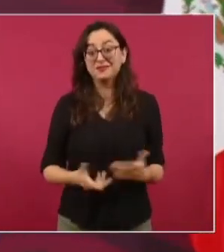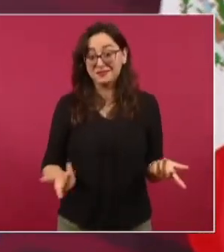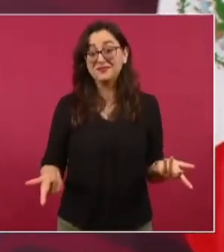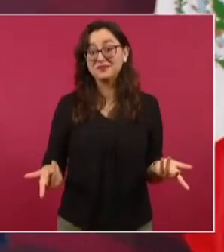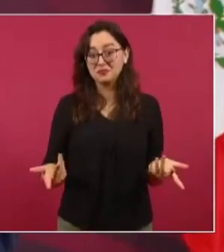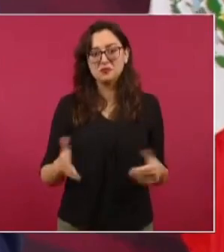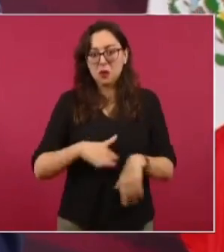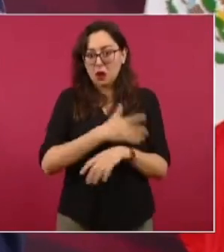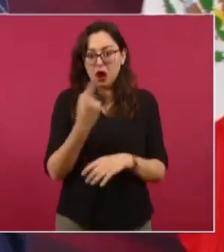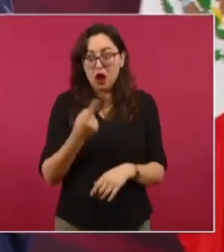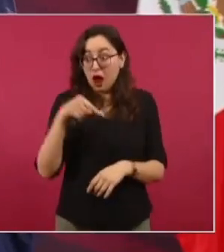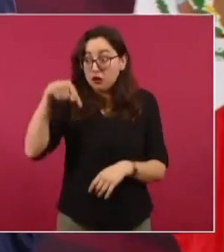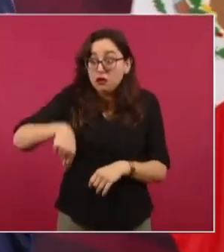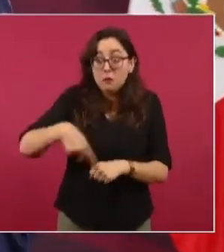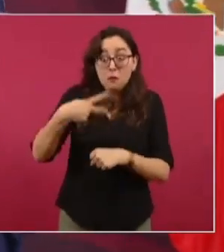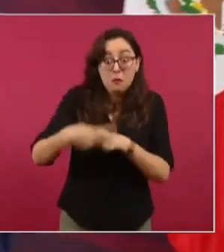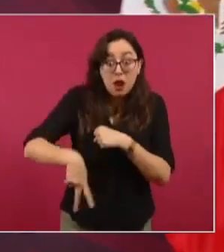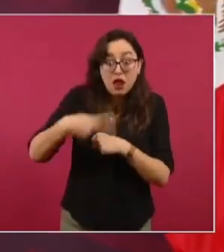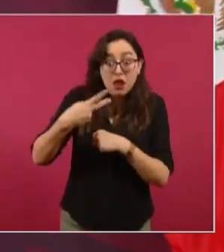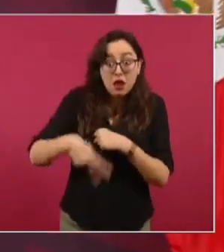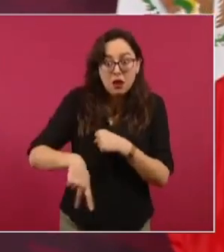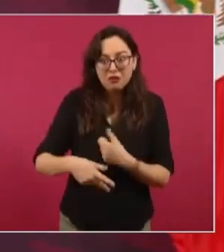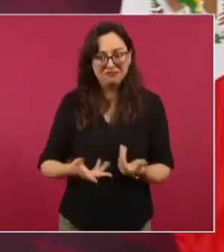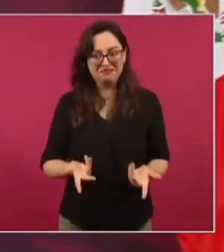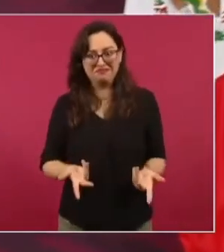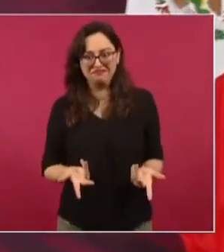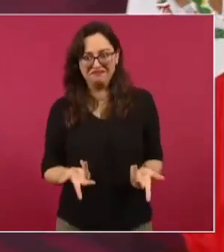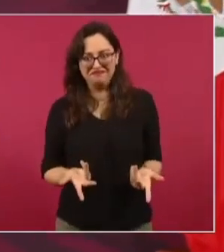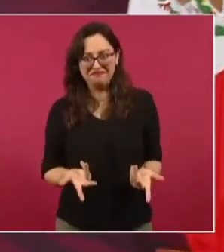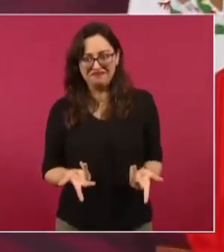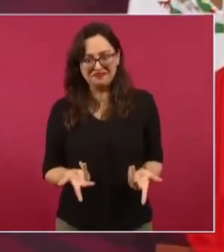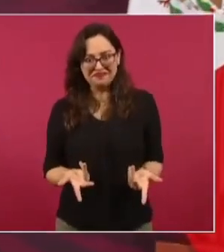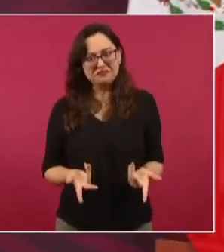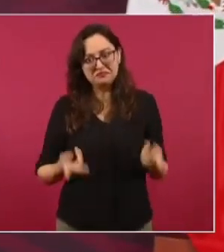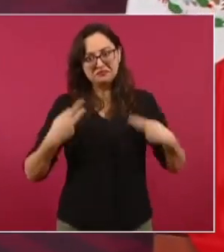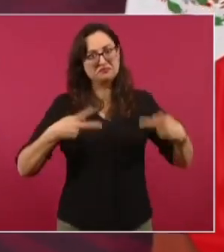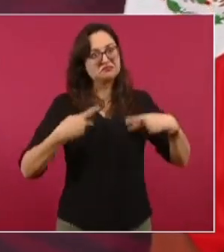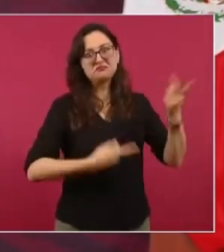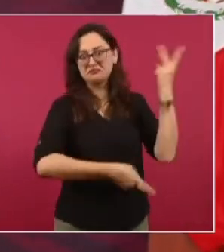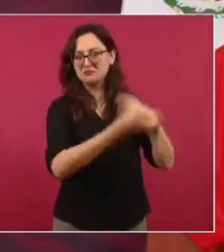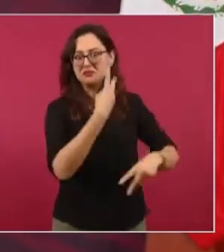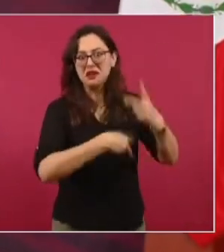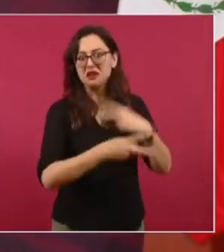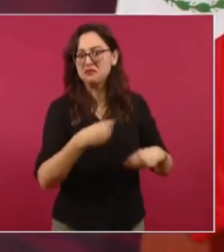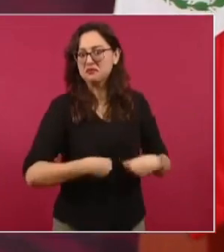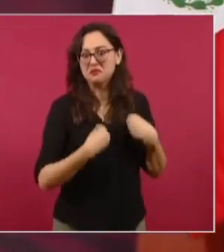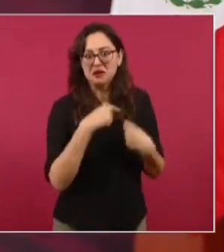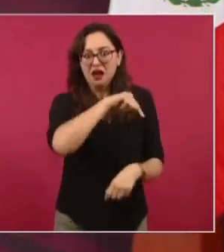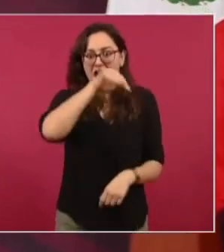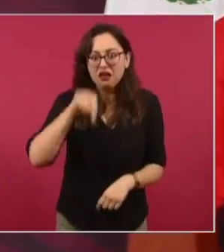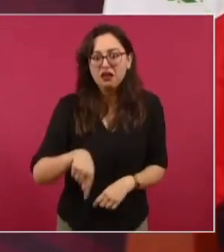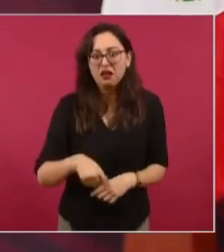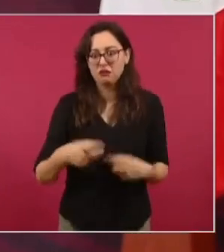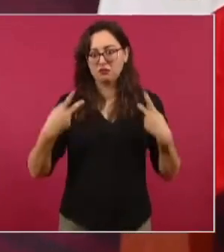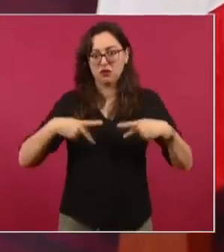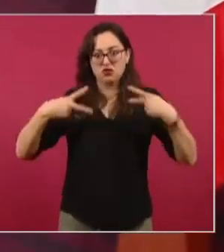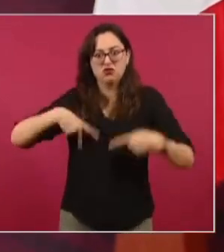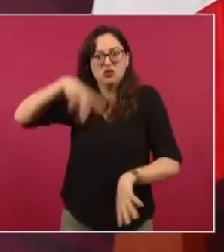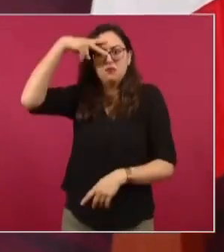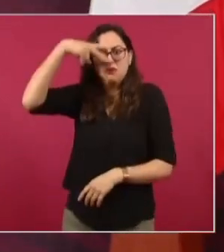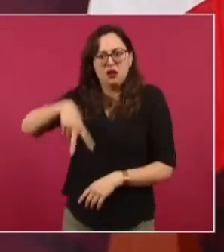de las rentas las rentas y de la alimentación y lo que cobran en los